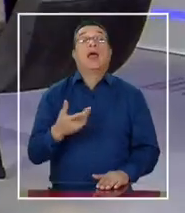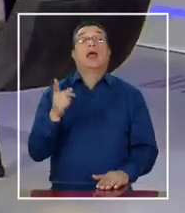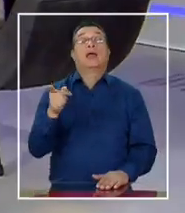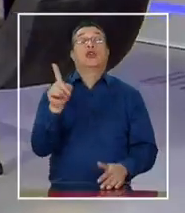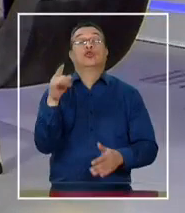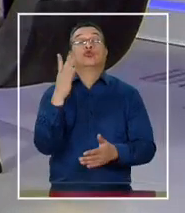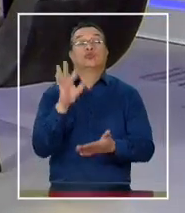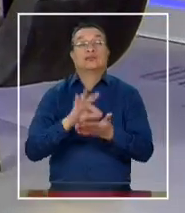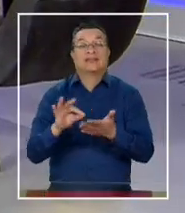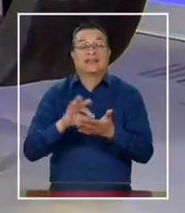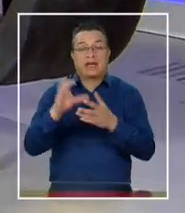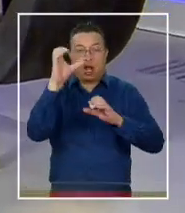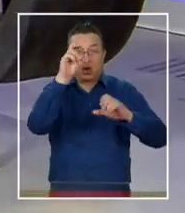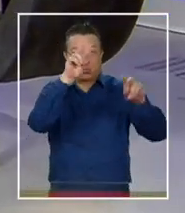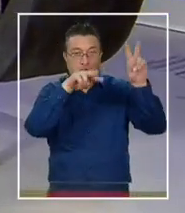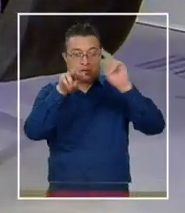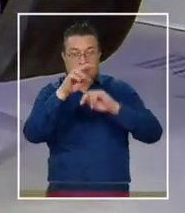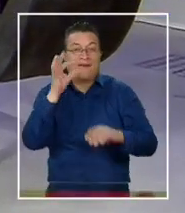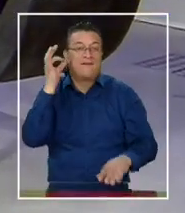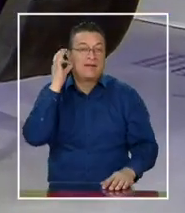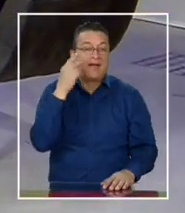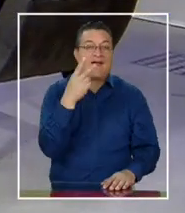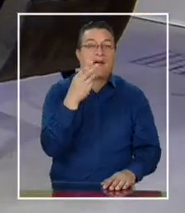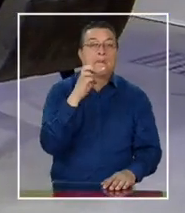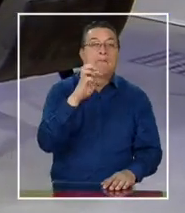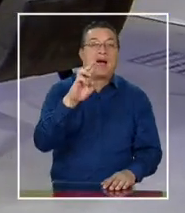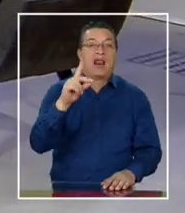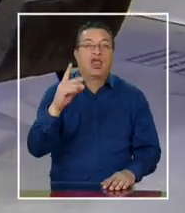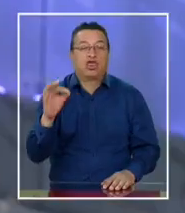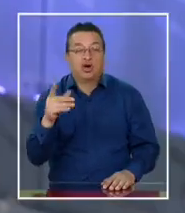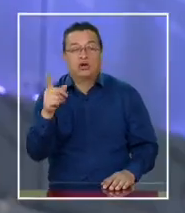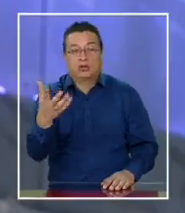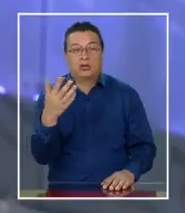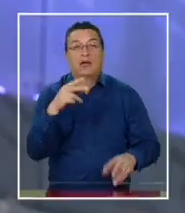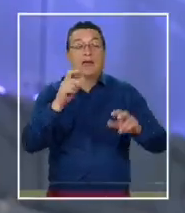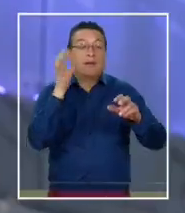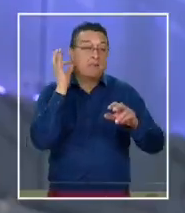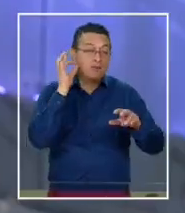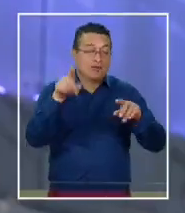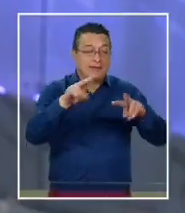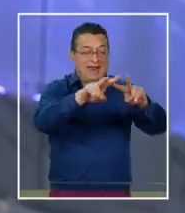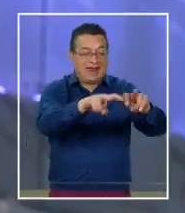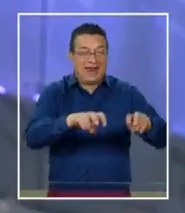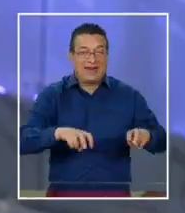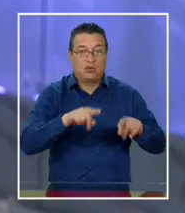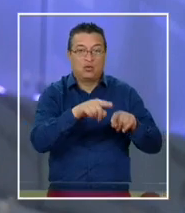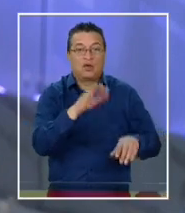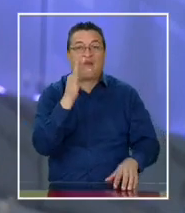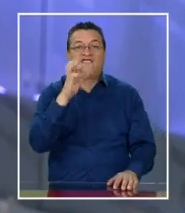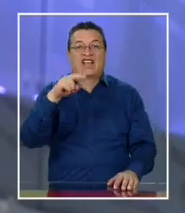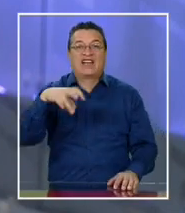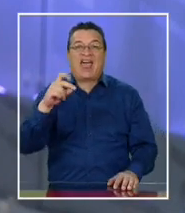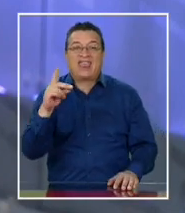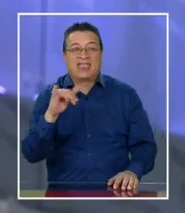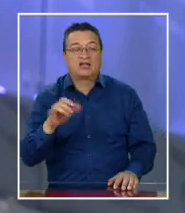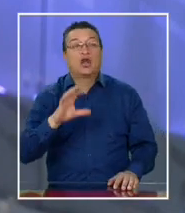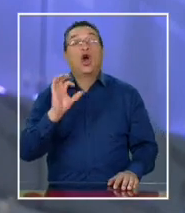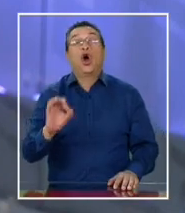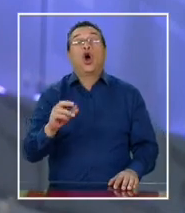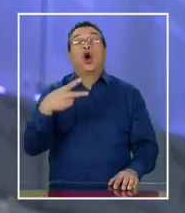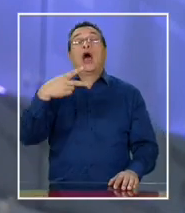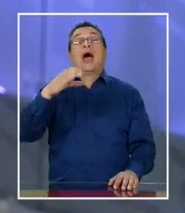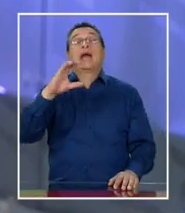la subsecretaria de turismo Verónica pardo el perfil que tiene la de agricultura ignacia Fernández o de Hacienda